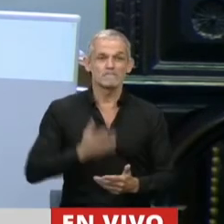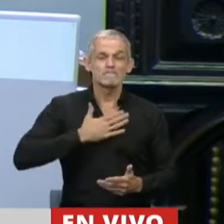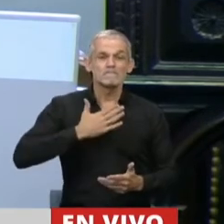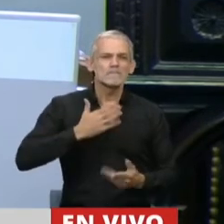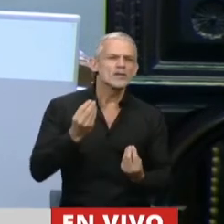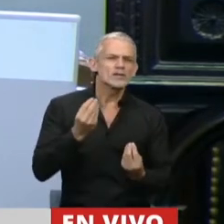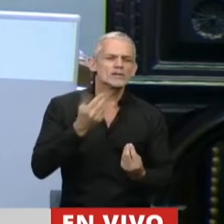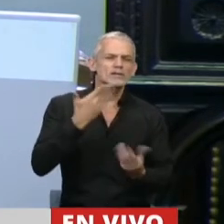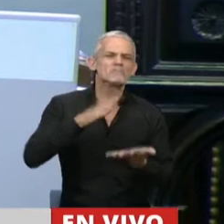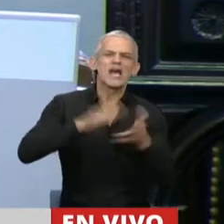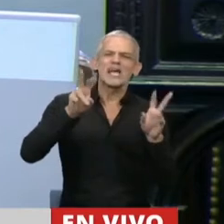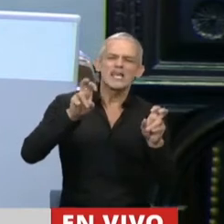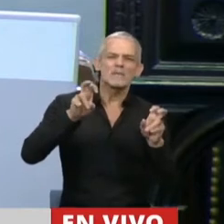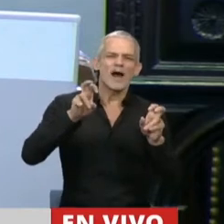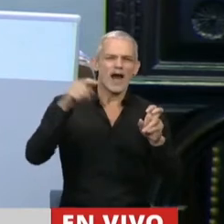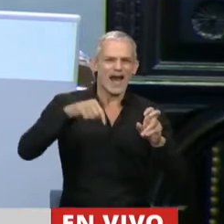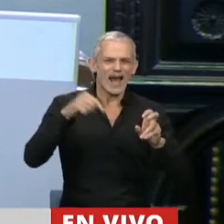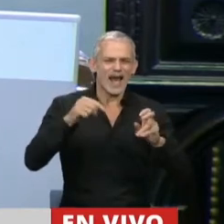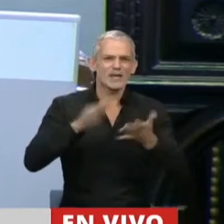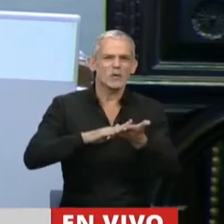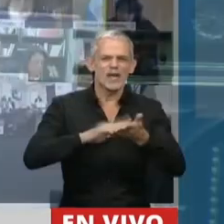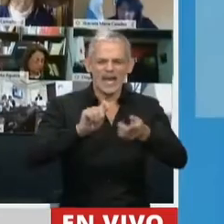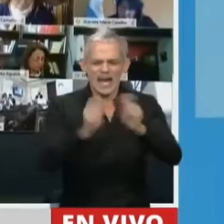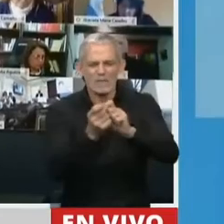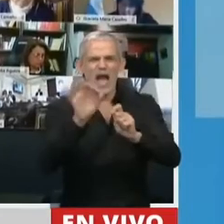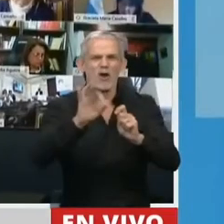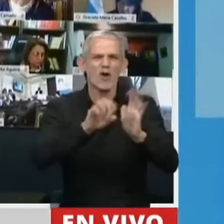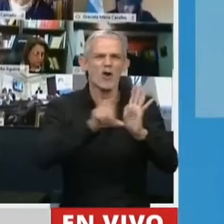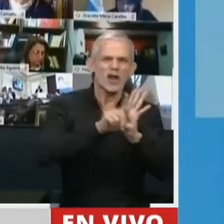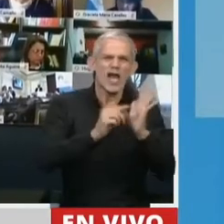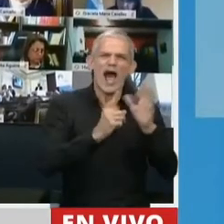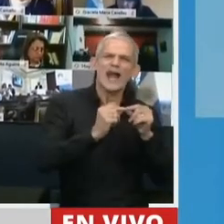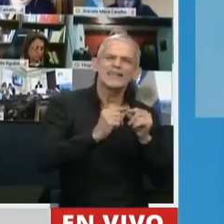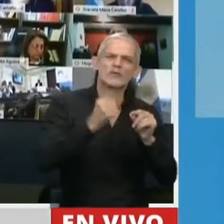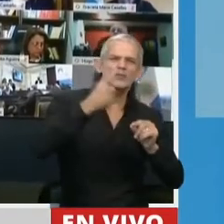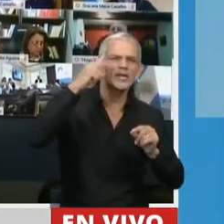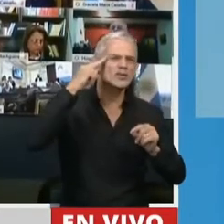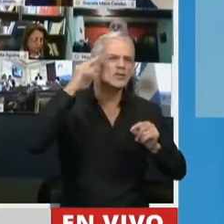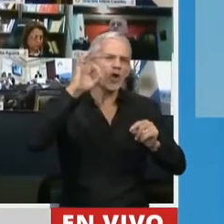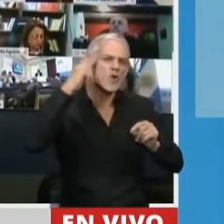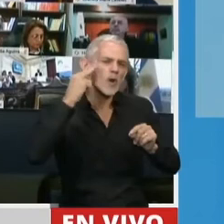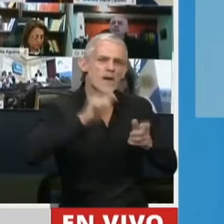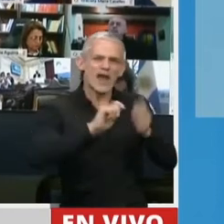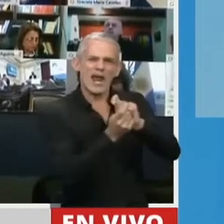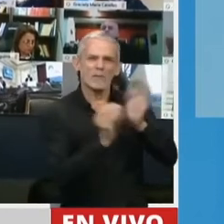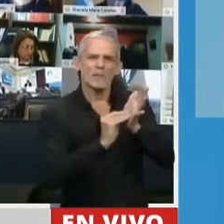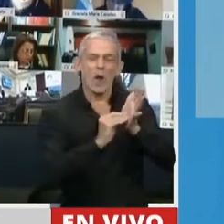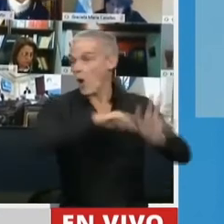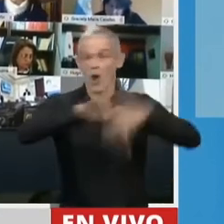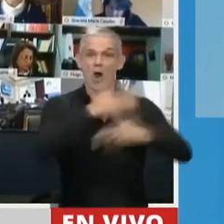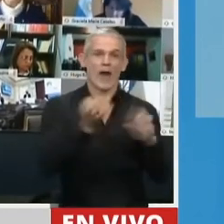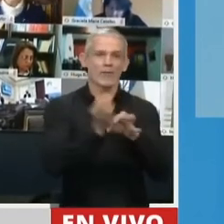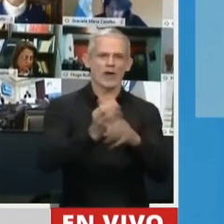No se trata de, en realidad, cambiar o reformular el artículo 109 y que sea una